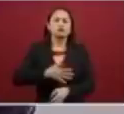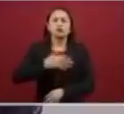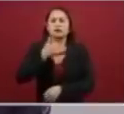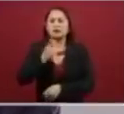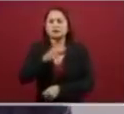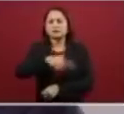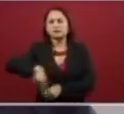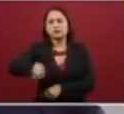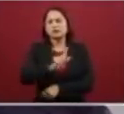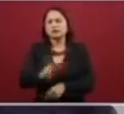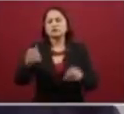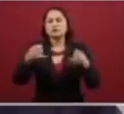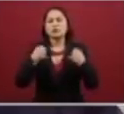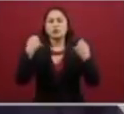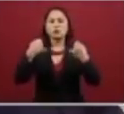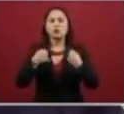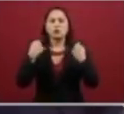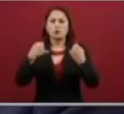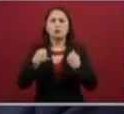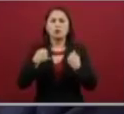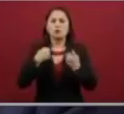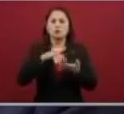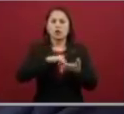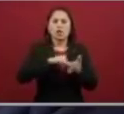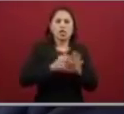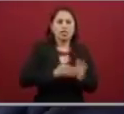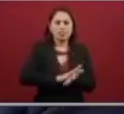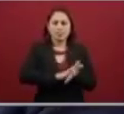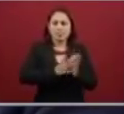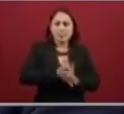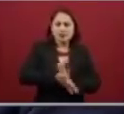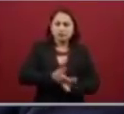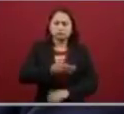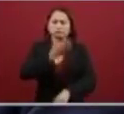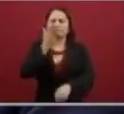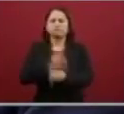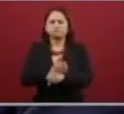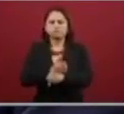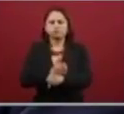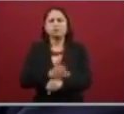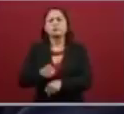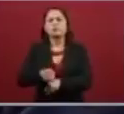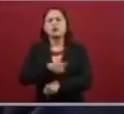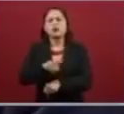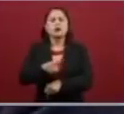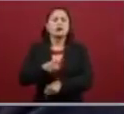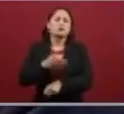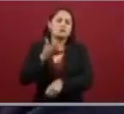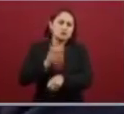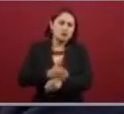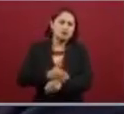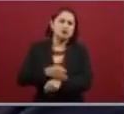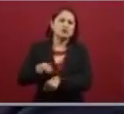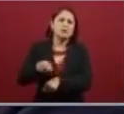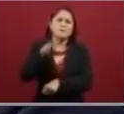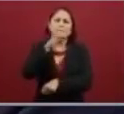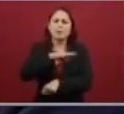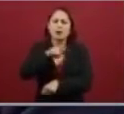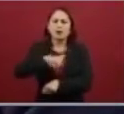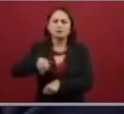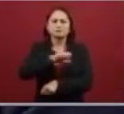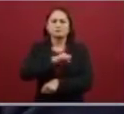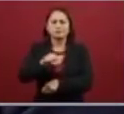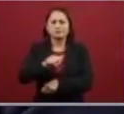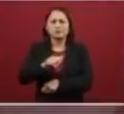se castiga el contubernio y la impunidad, y se está procurando una mayor